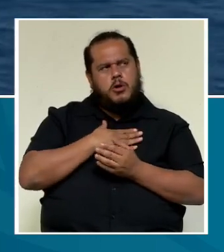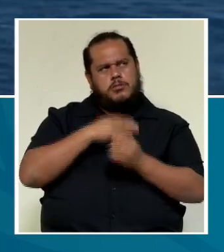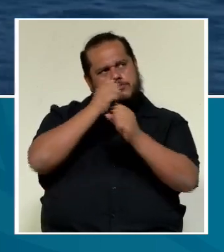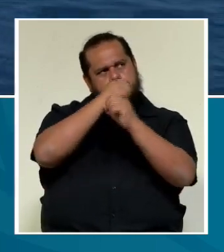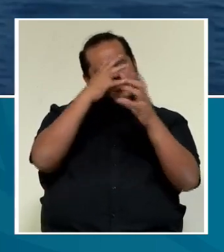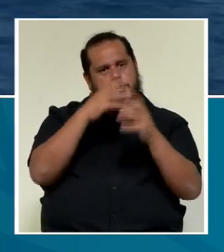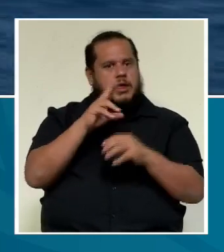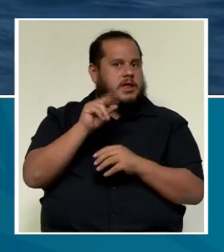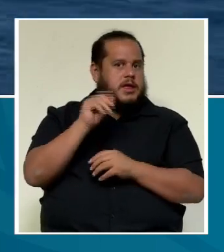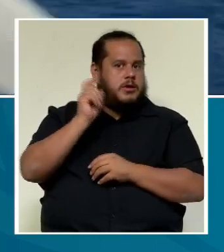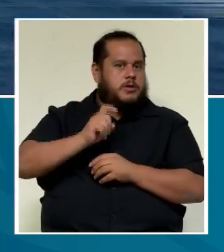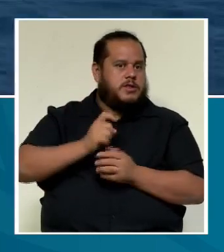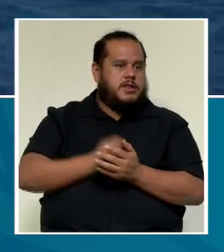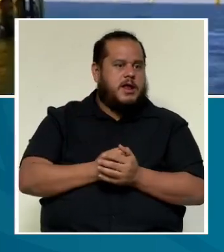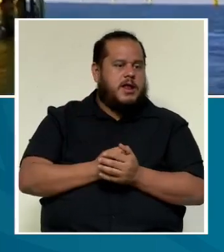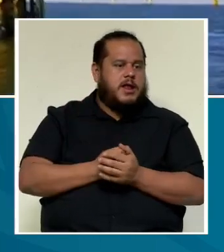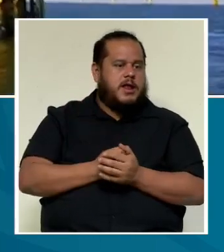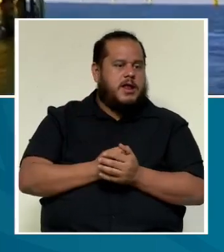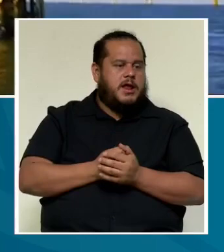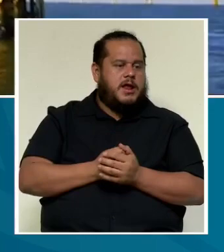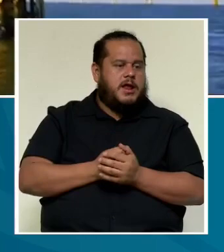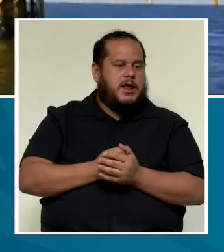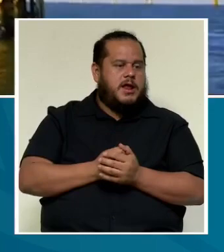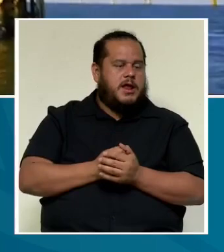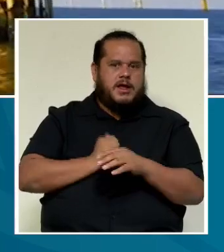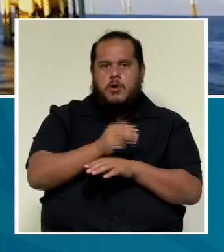que no debe estar tan establecido.